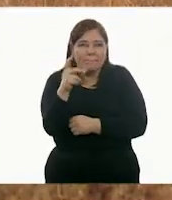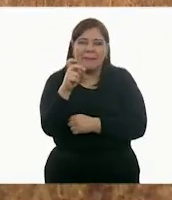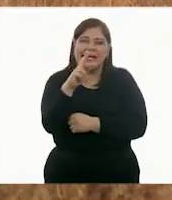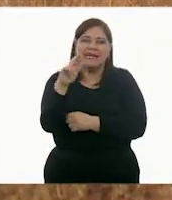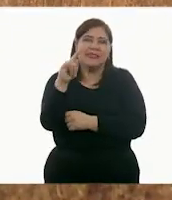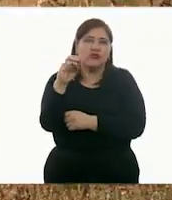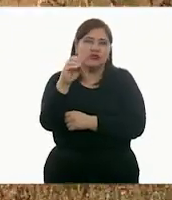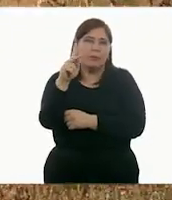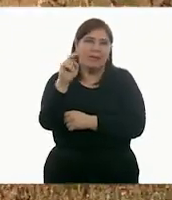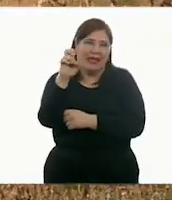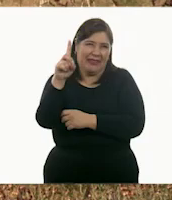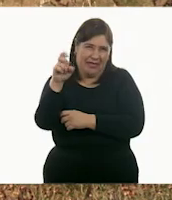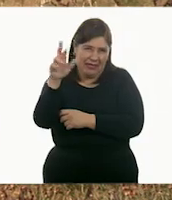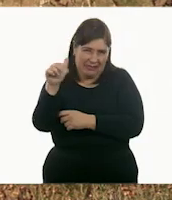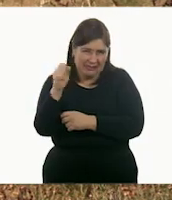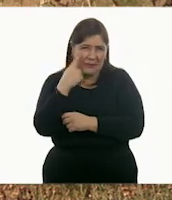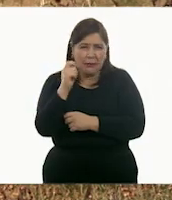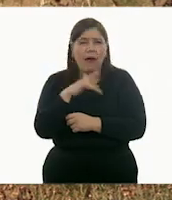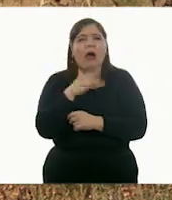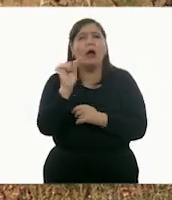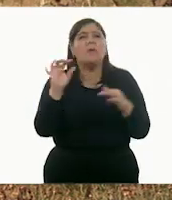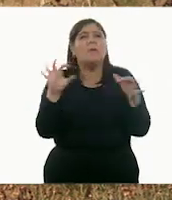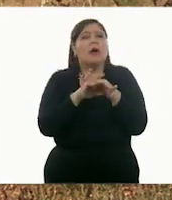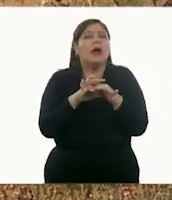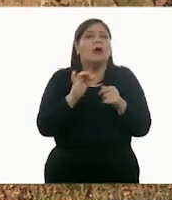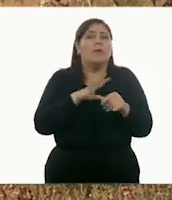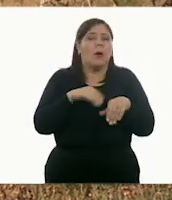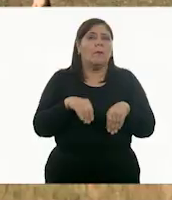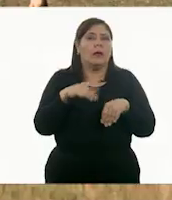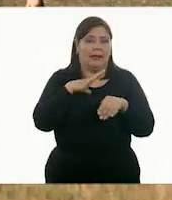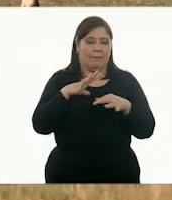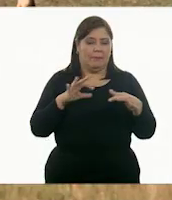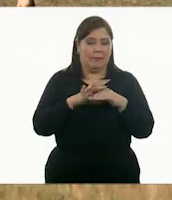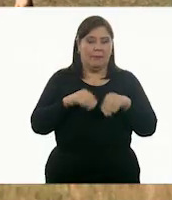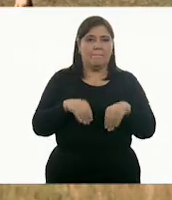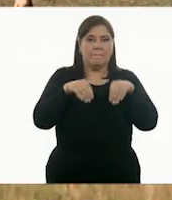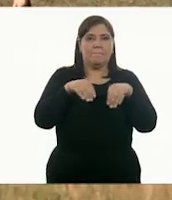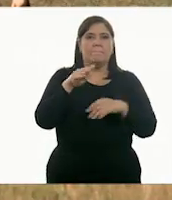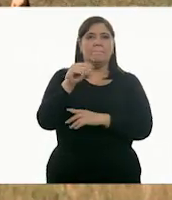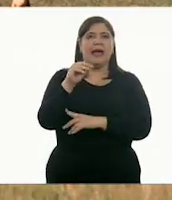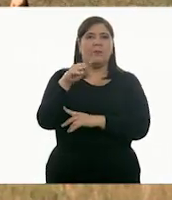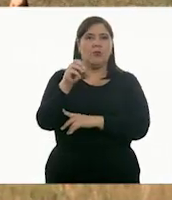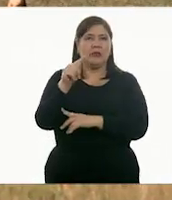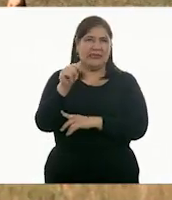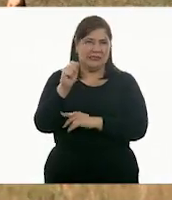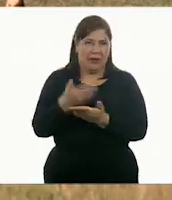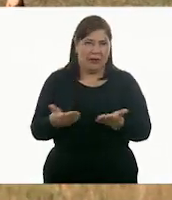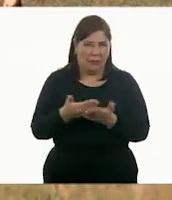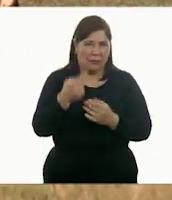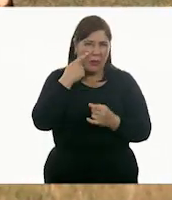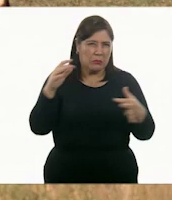curiosos mamíferos emparentados con las marmotas actuales.